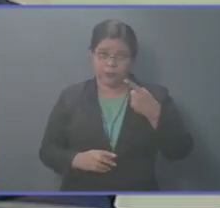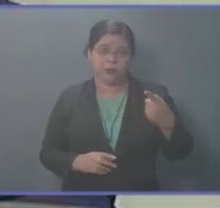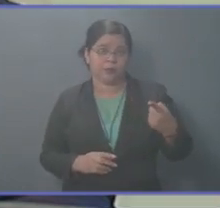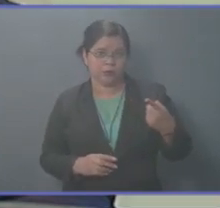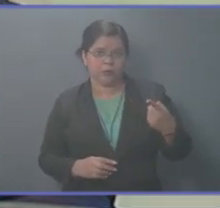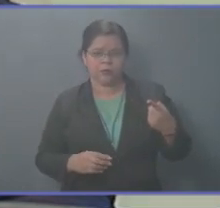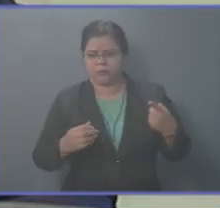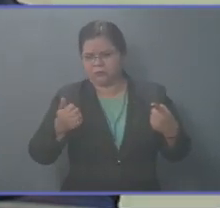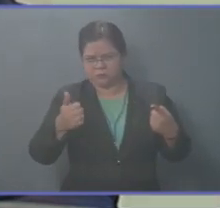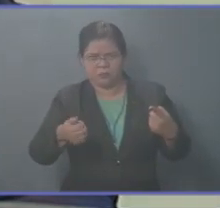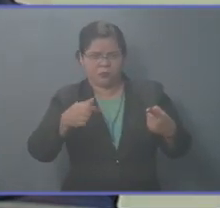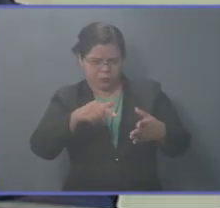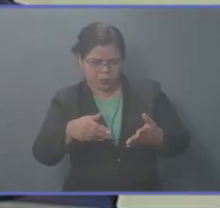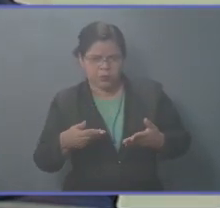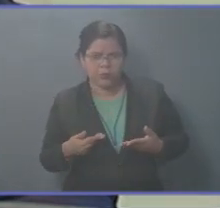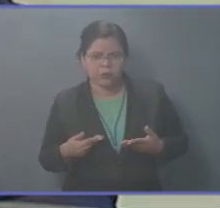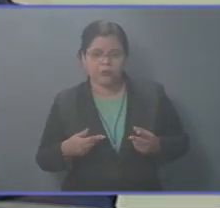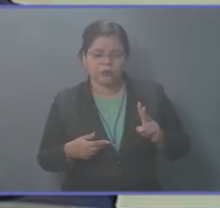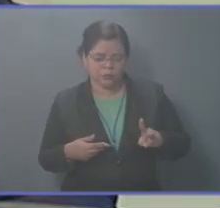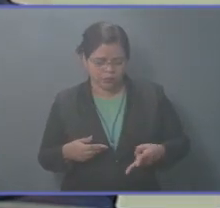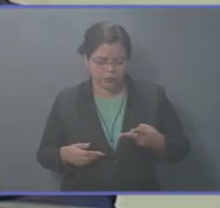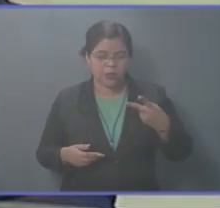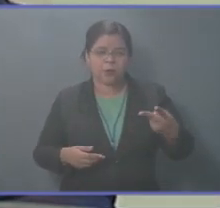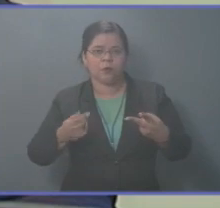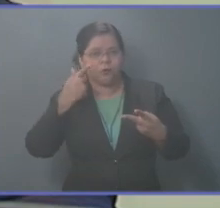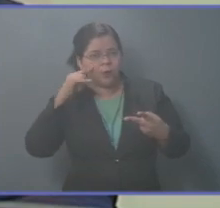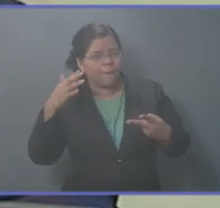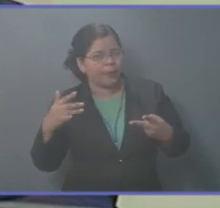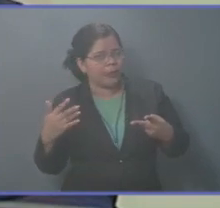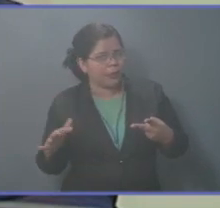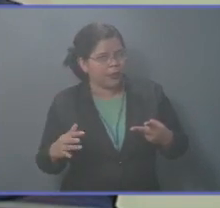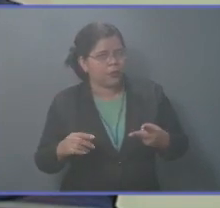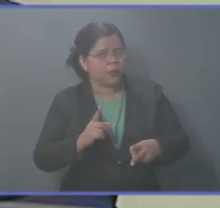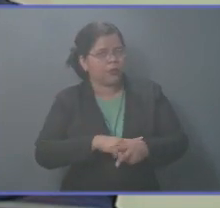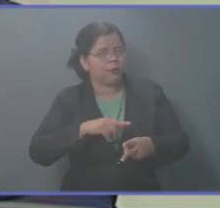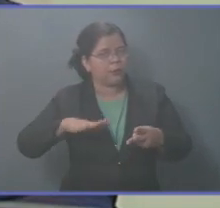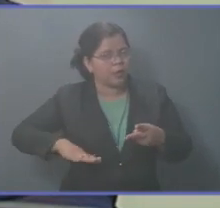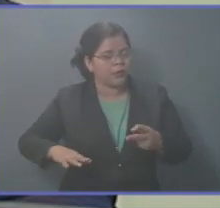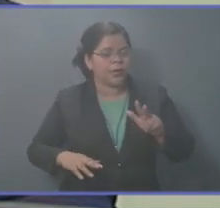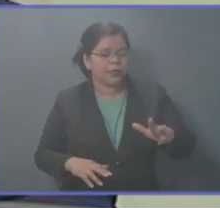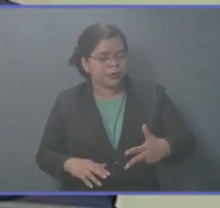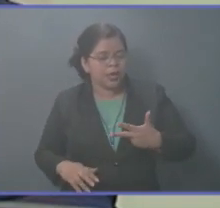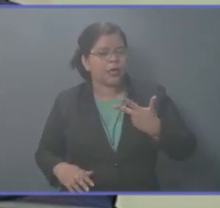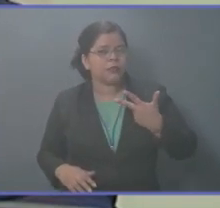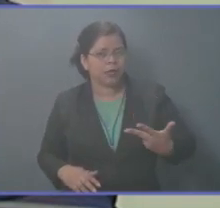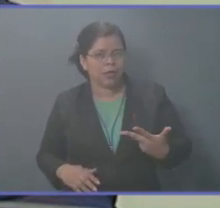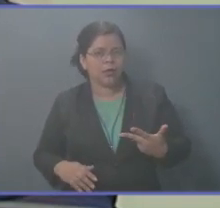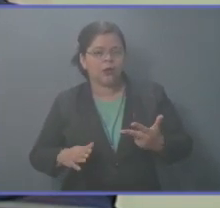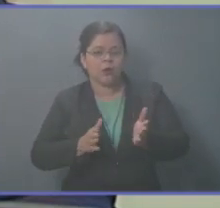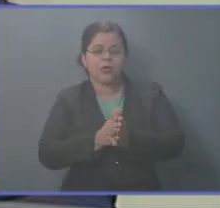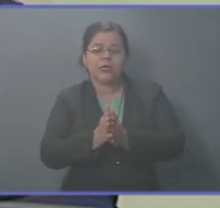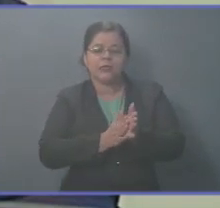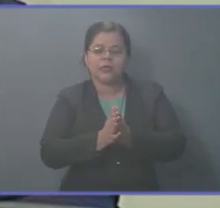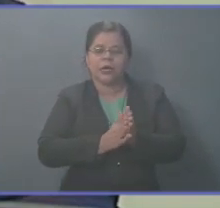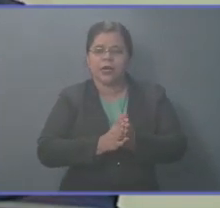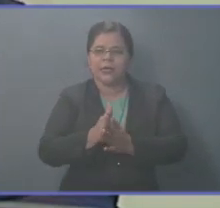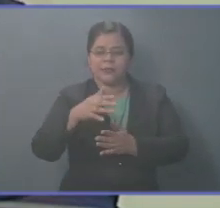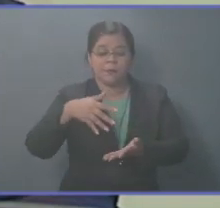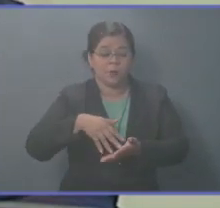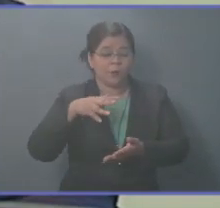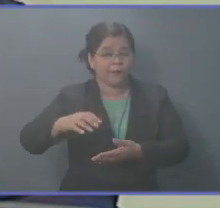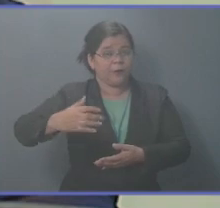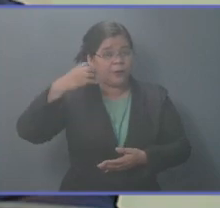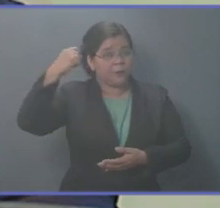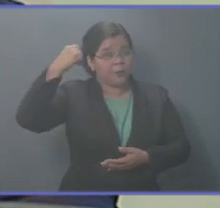apariencia de buen derecho. Segundo, peligro en la demora. Y tercero, interés público relevante, auto